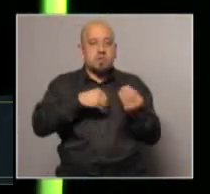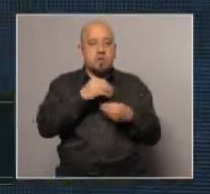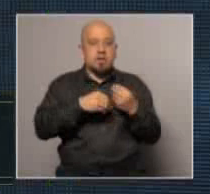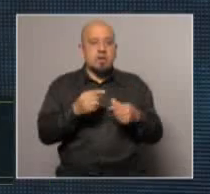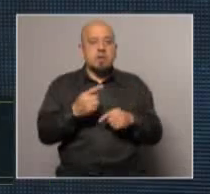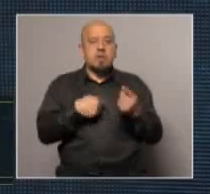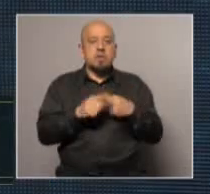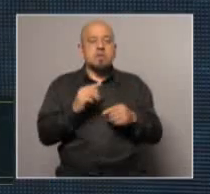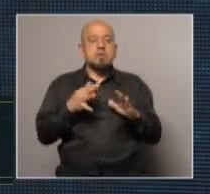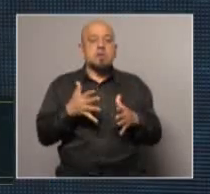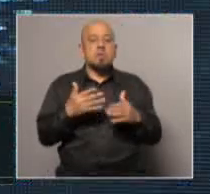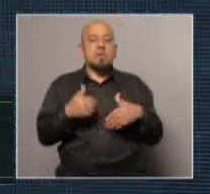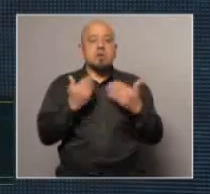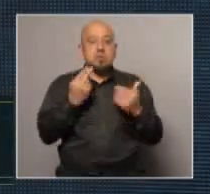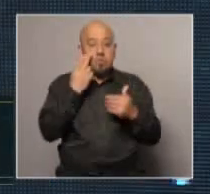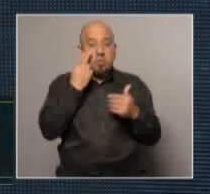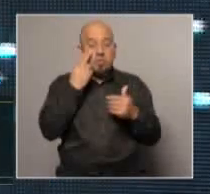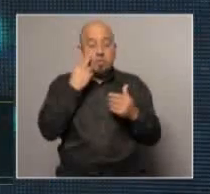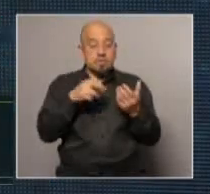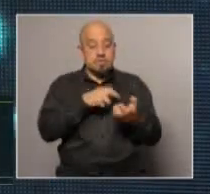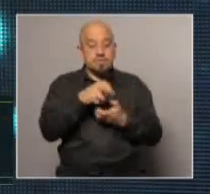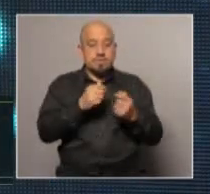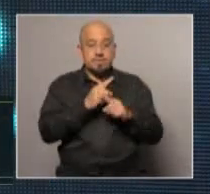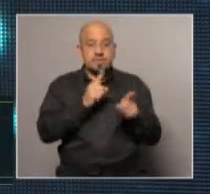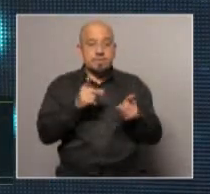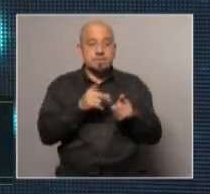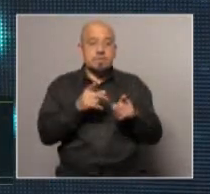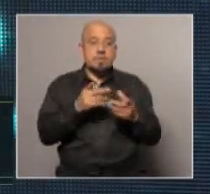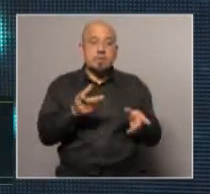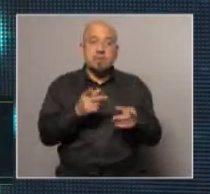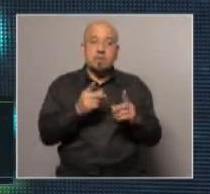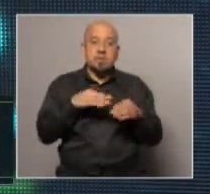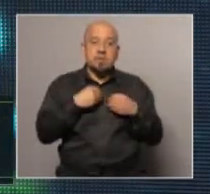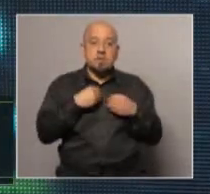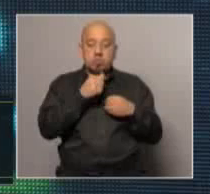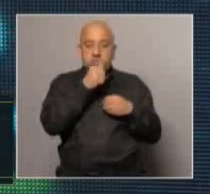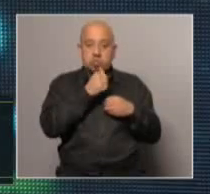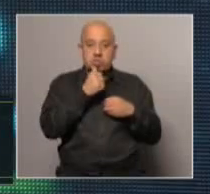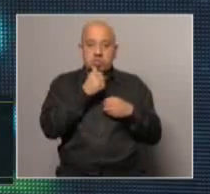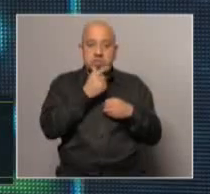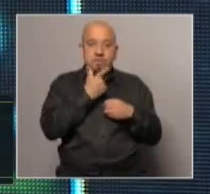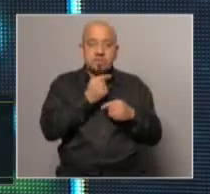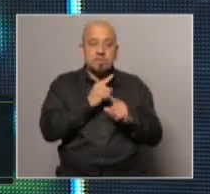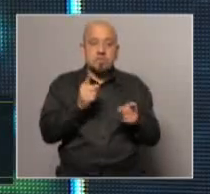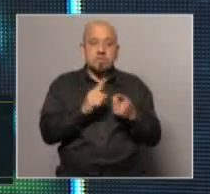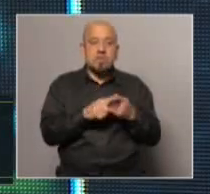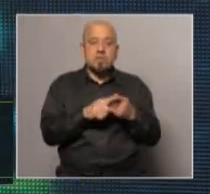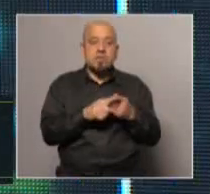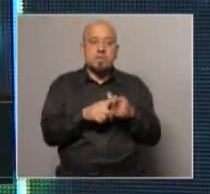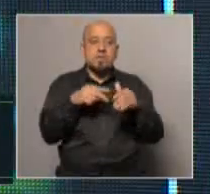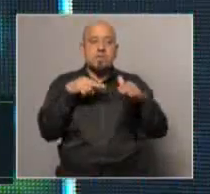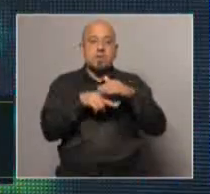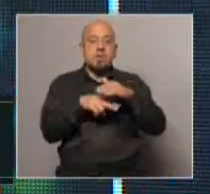lo tanto en cualquier caso son problemas complejos y no admiten soluciones simples. La internación además no es un